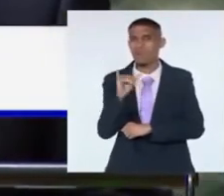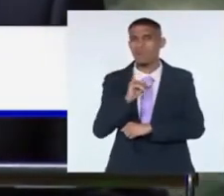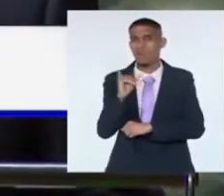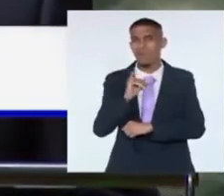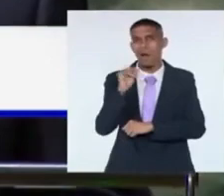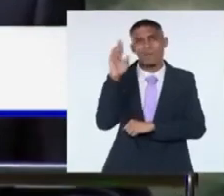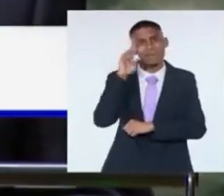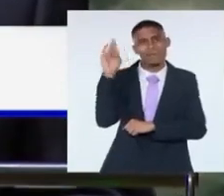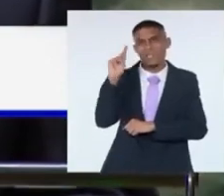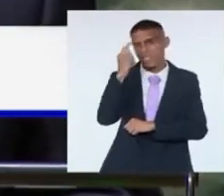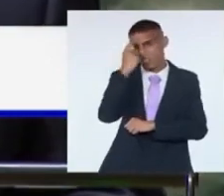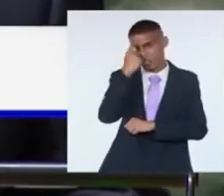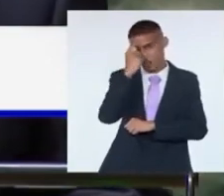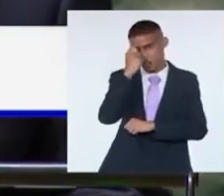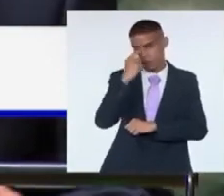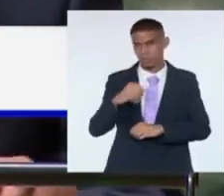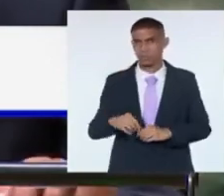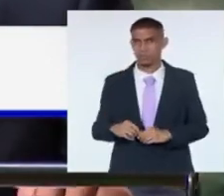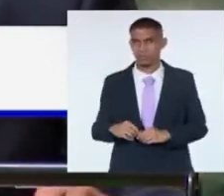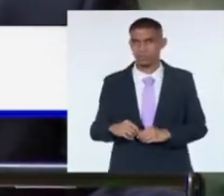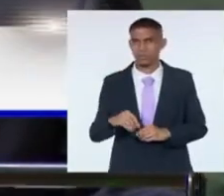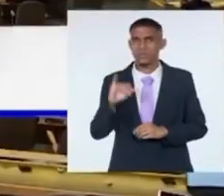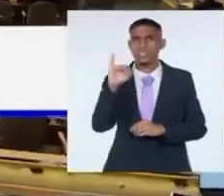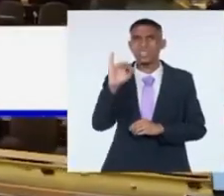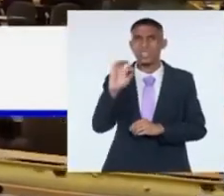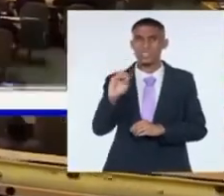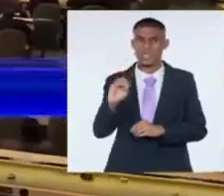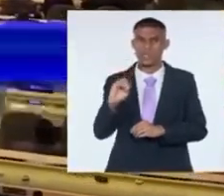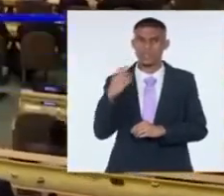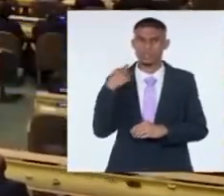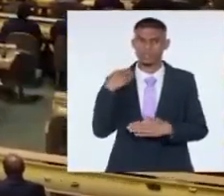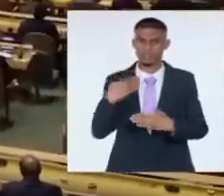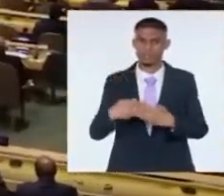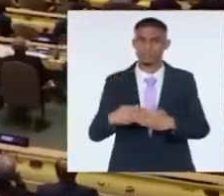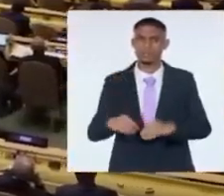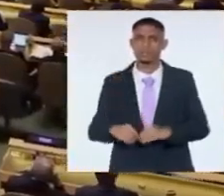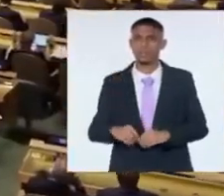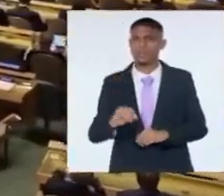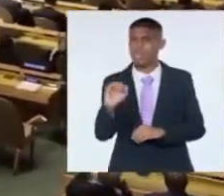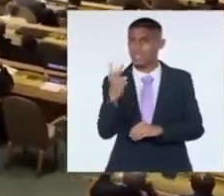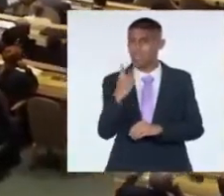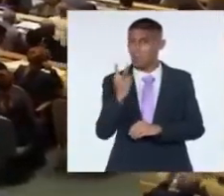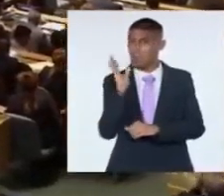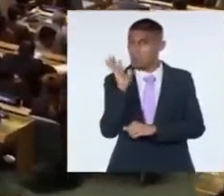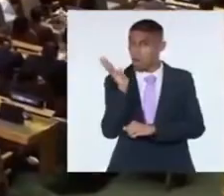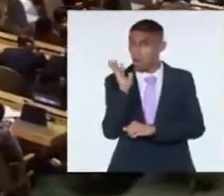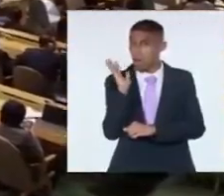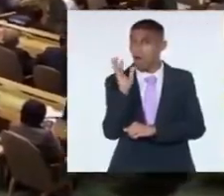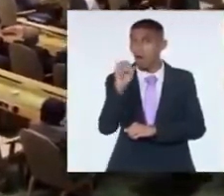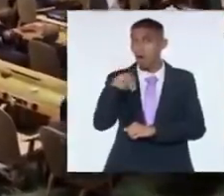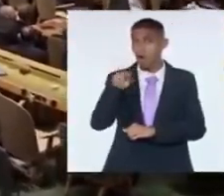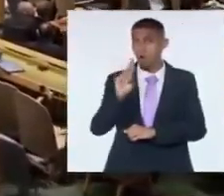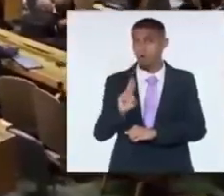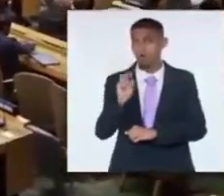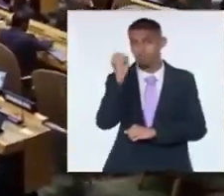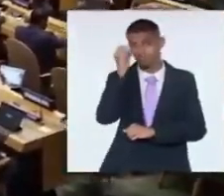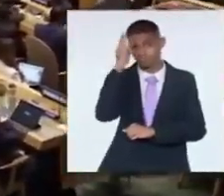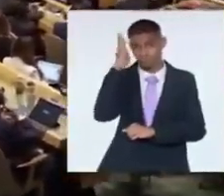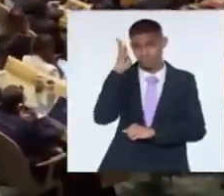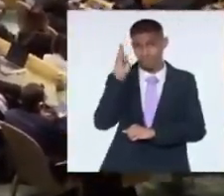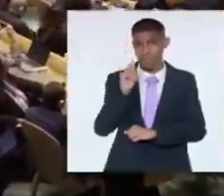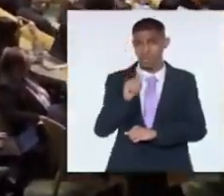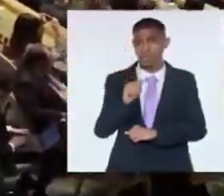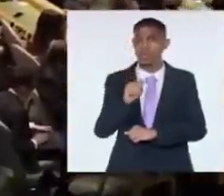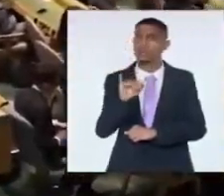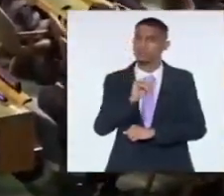en esta misma sala hace casi 60 años en este su segundo discurso ante la asamblea general Díaz canel quien intervino en su